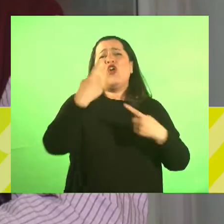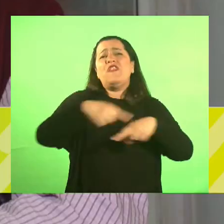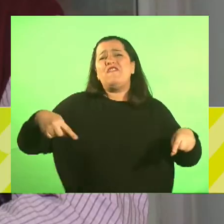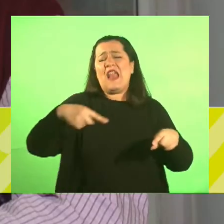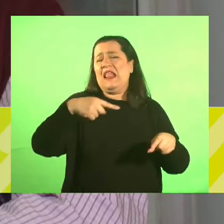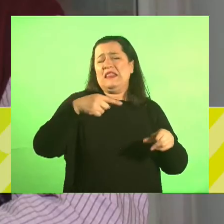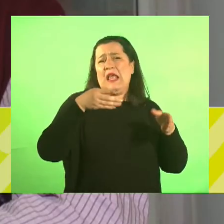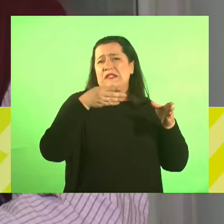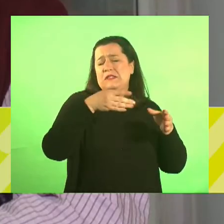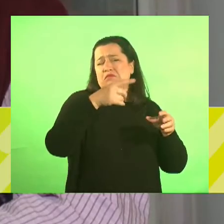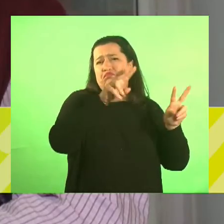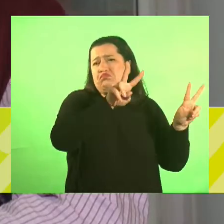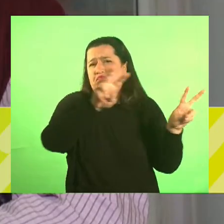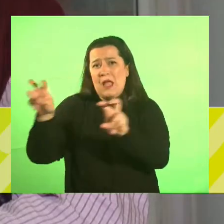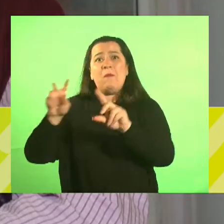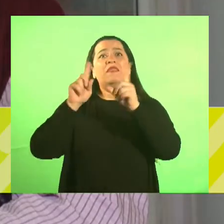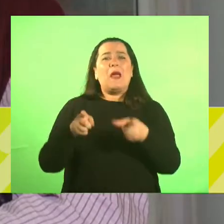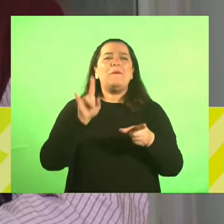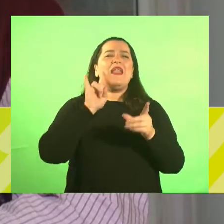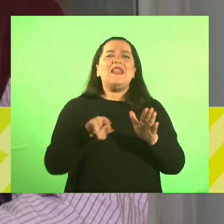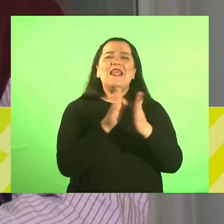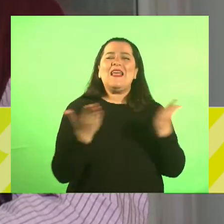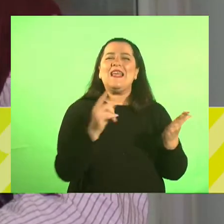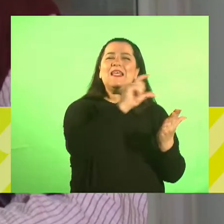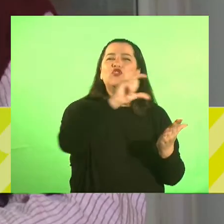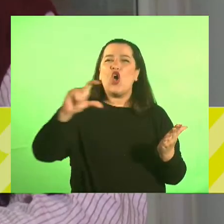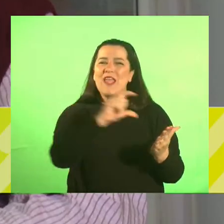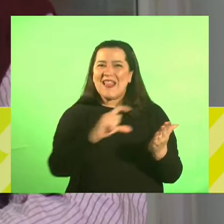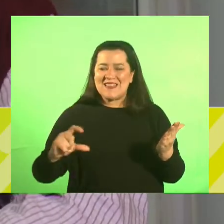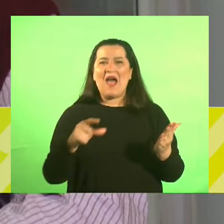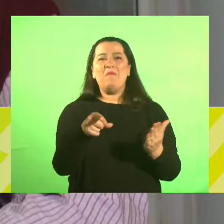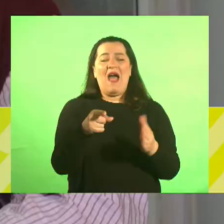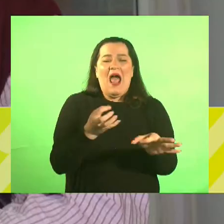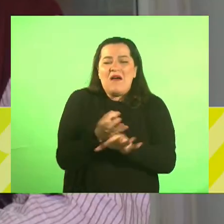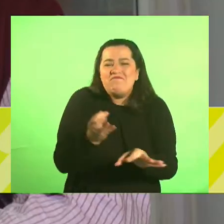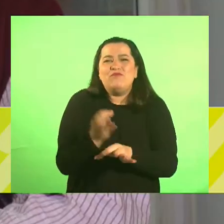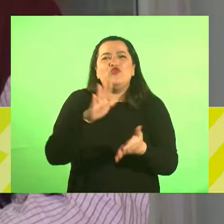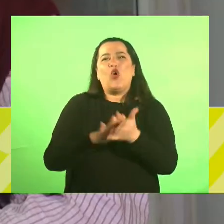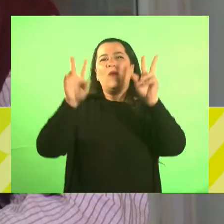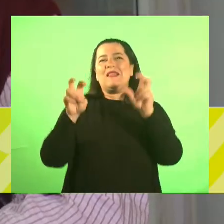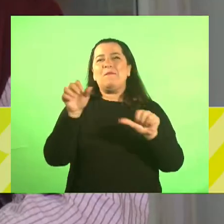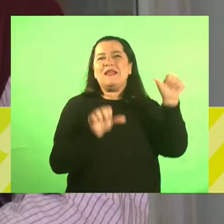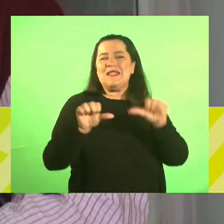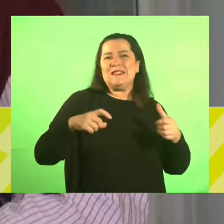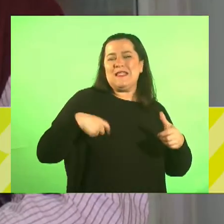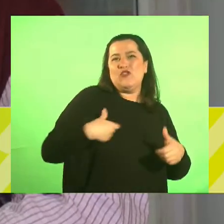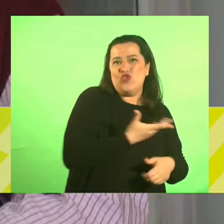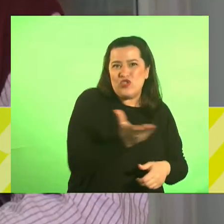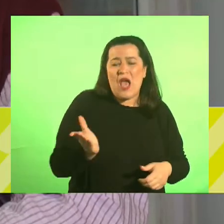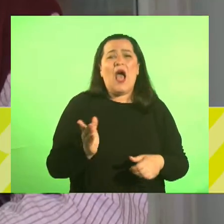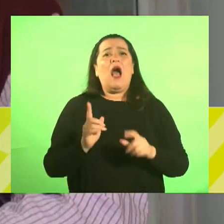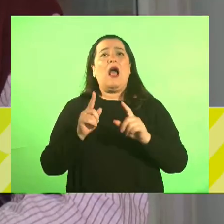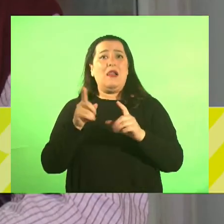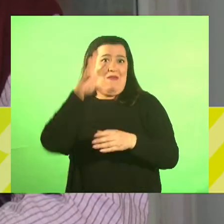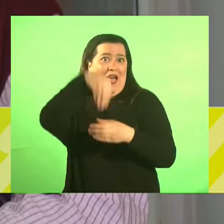que tienen formatos también de historieta para trabajar los núcleos prioritarios de las ciencias sociales en el aula o en los movimientos sociales. Y